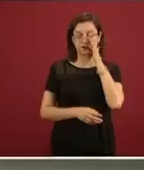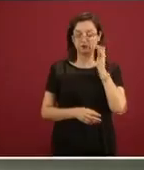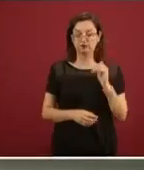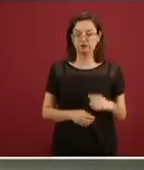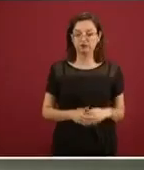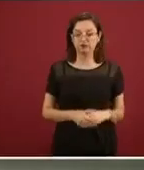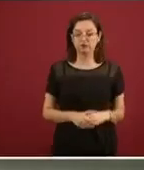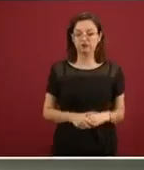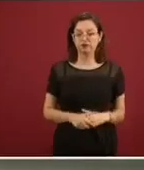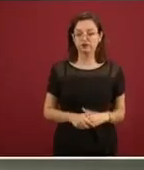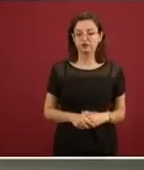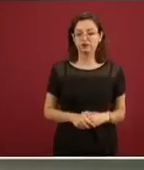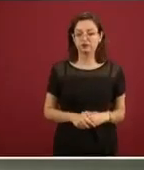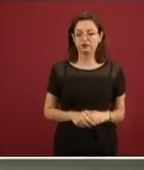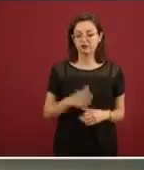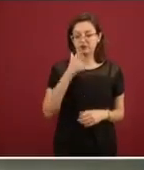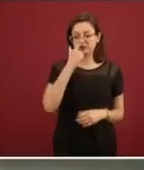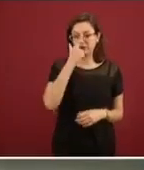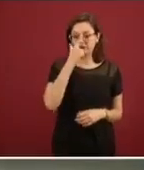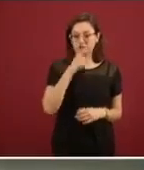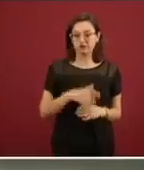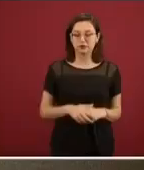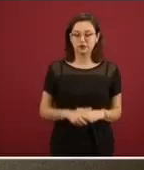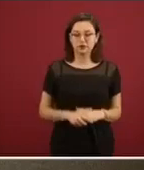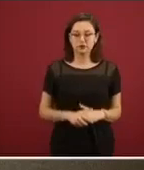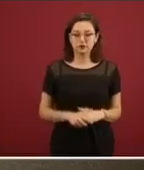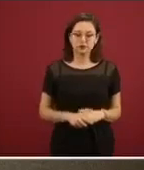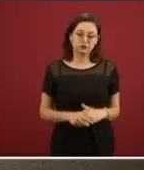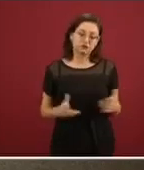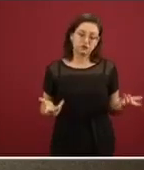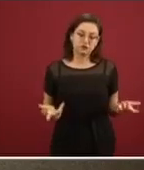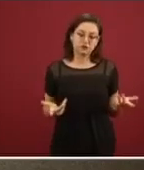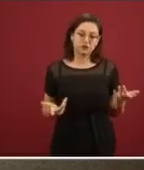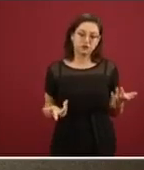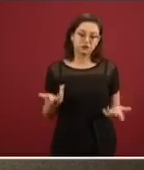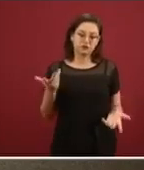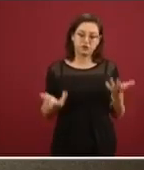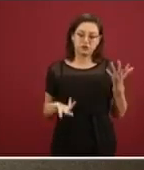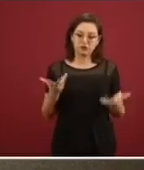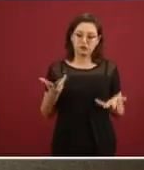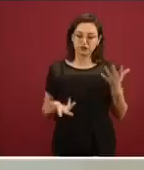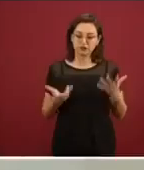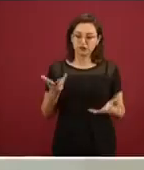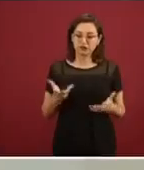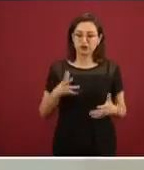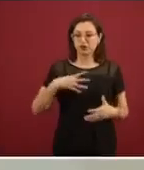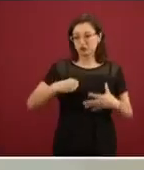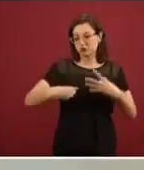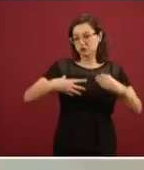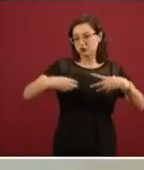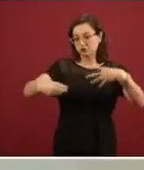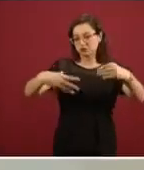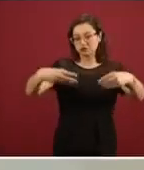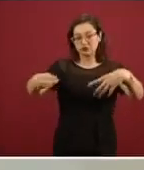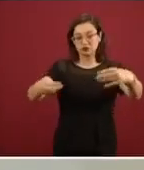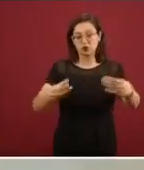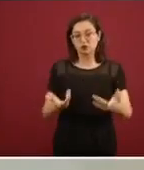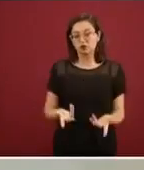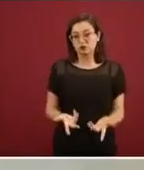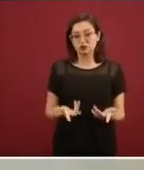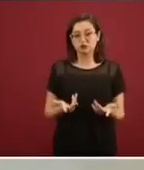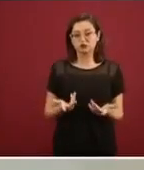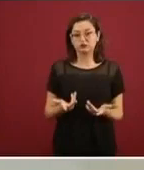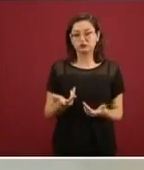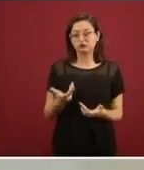En algunos sí hay, en otros no. Bueno, esto depende lógicamente de la dinámica de transmisión y del contagio.